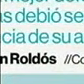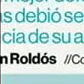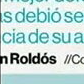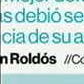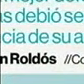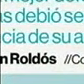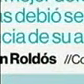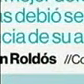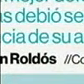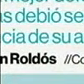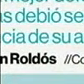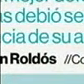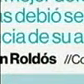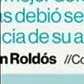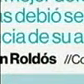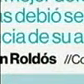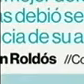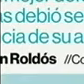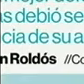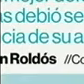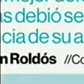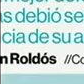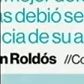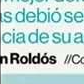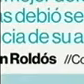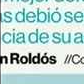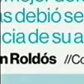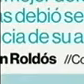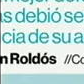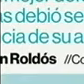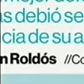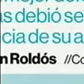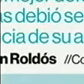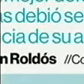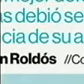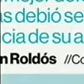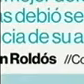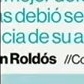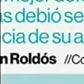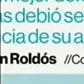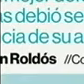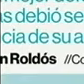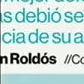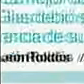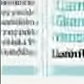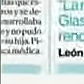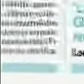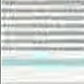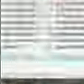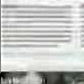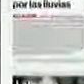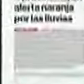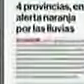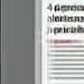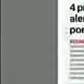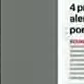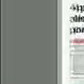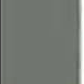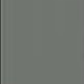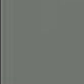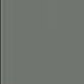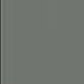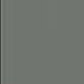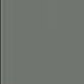entre ellos Ecuador. El Ministerio de Hidrocarburos aseguró que negocia con la firma para consolidar las deudas. Esto el